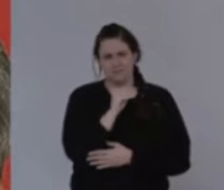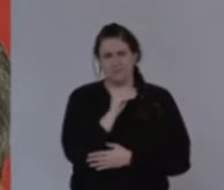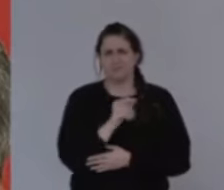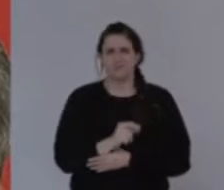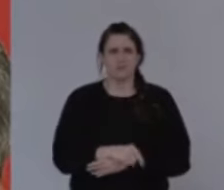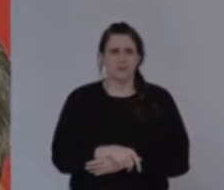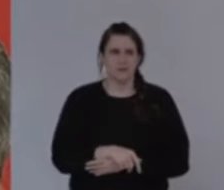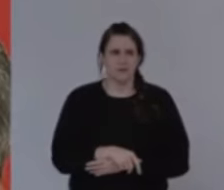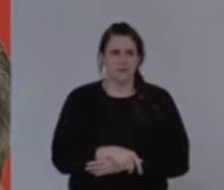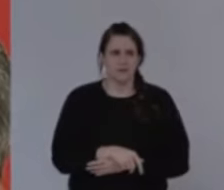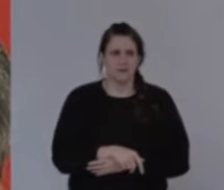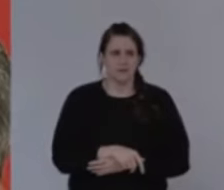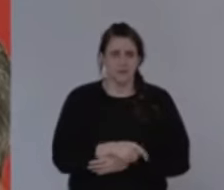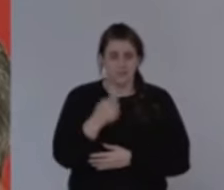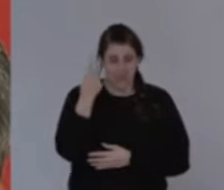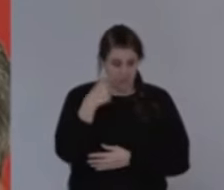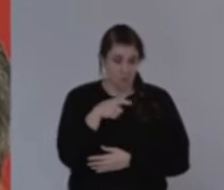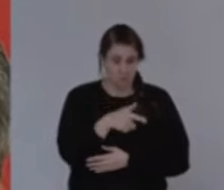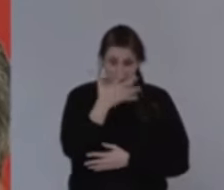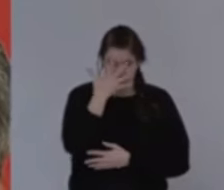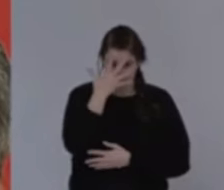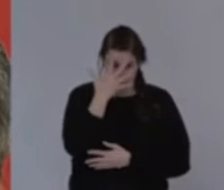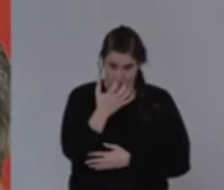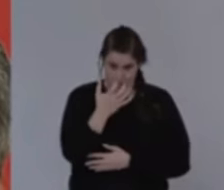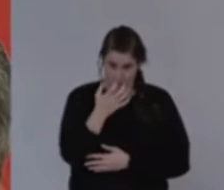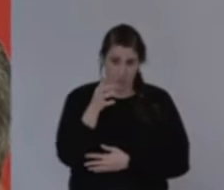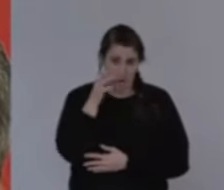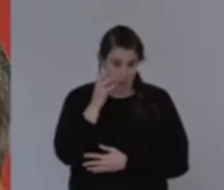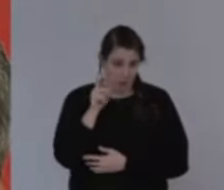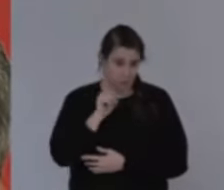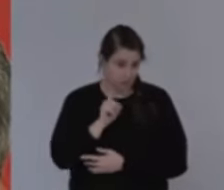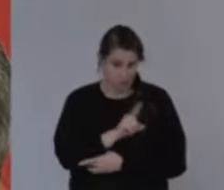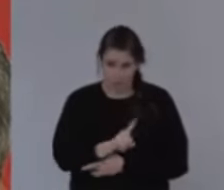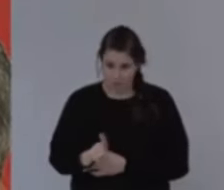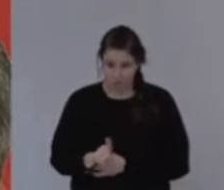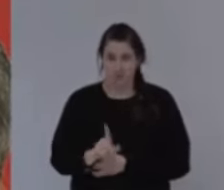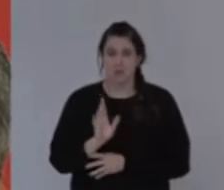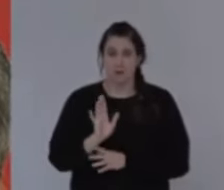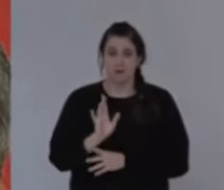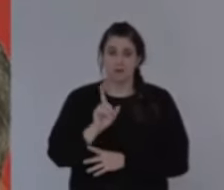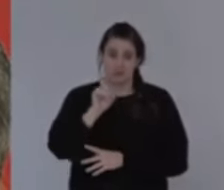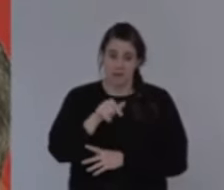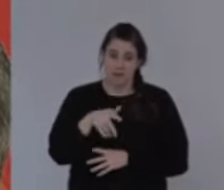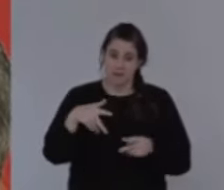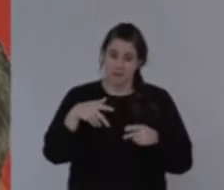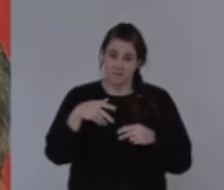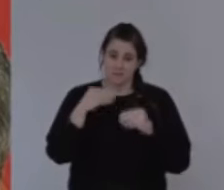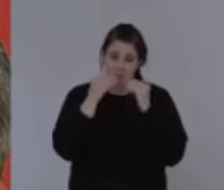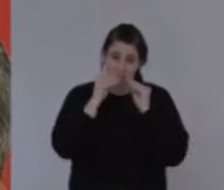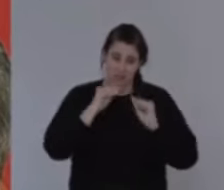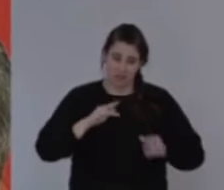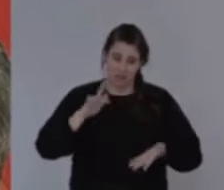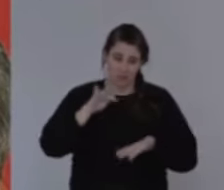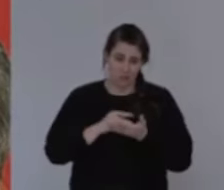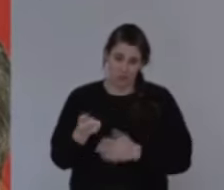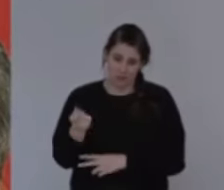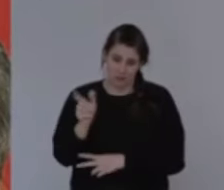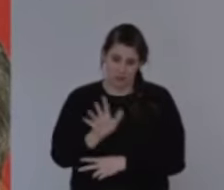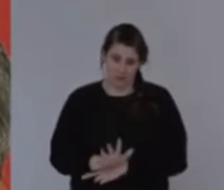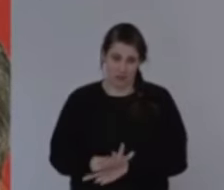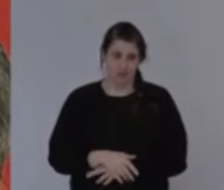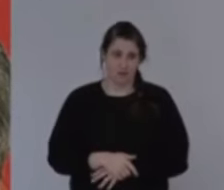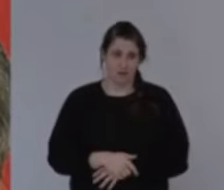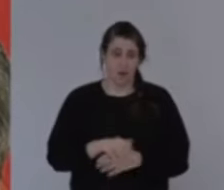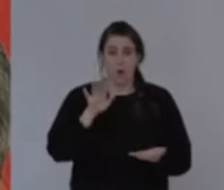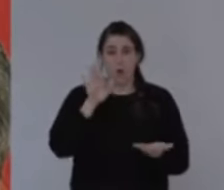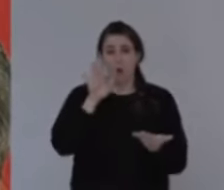no solo sabemos que va en serio su dolor, sino que además hemos pasado por experiencias muy parecidas. Desde los compañeros